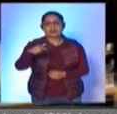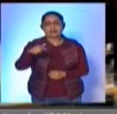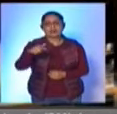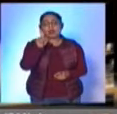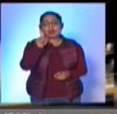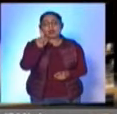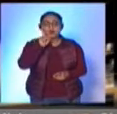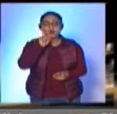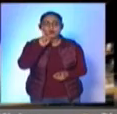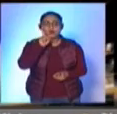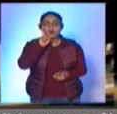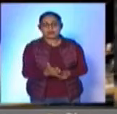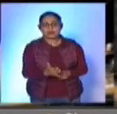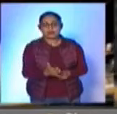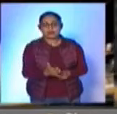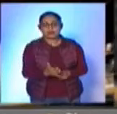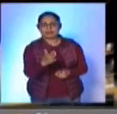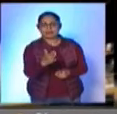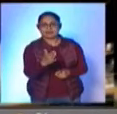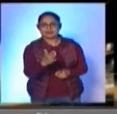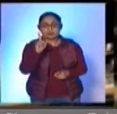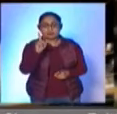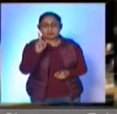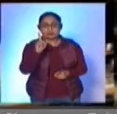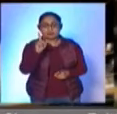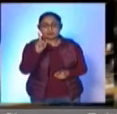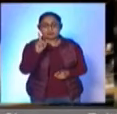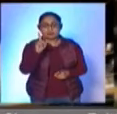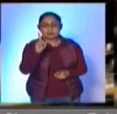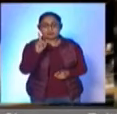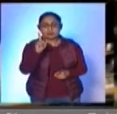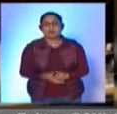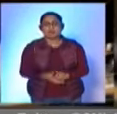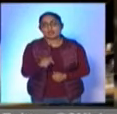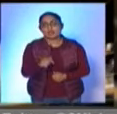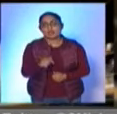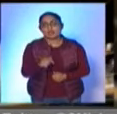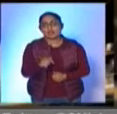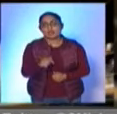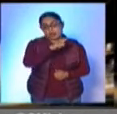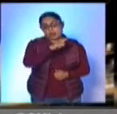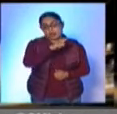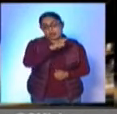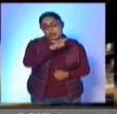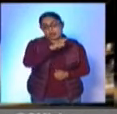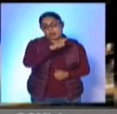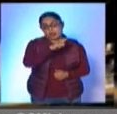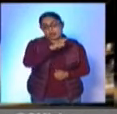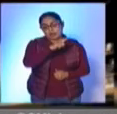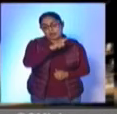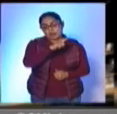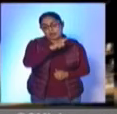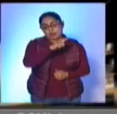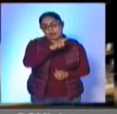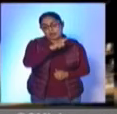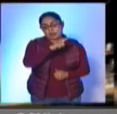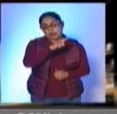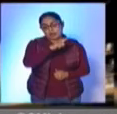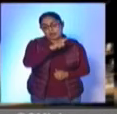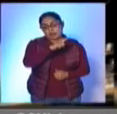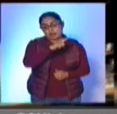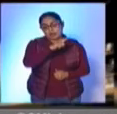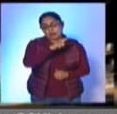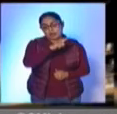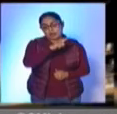se manifestaba como una sirena, se manifestaba como una jícara. Que el lago pedía ahogados, ¿no?, particularmente hombres